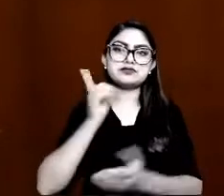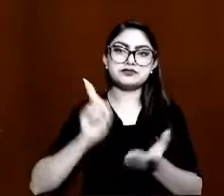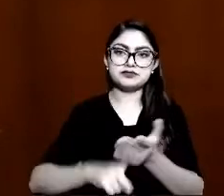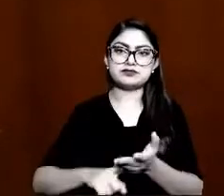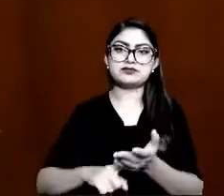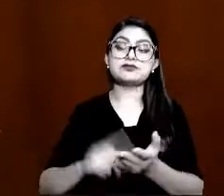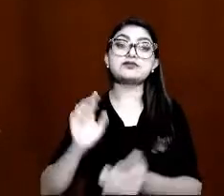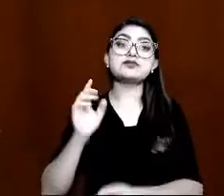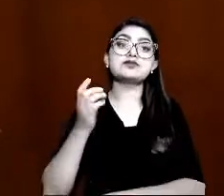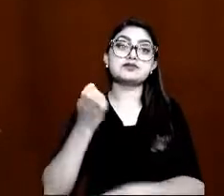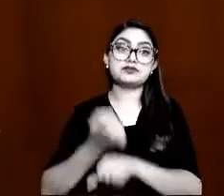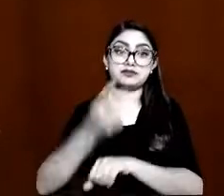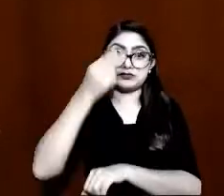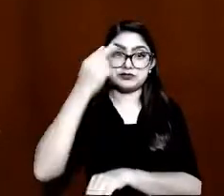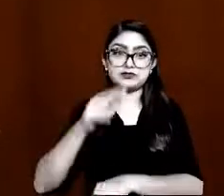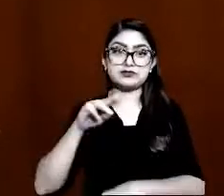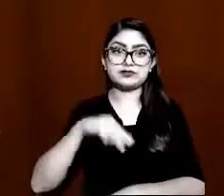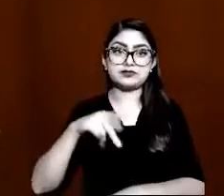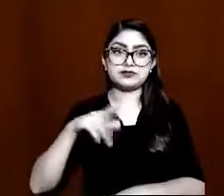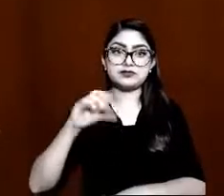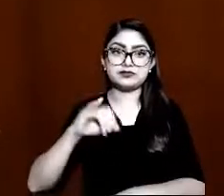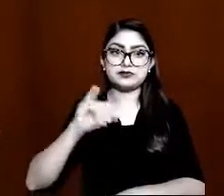maestro Javier Domínguez Morales.